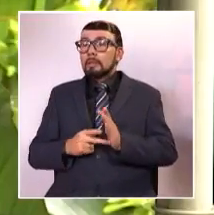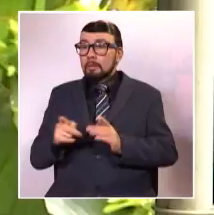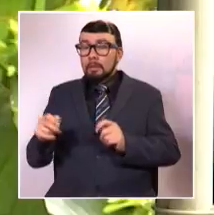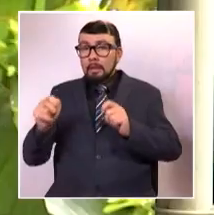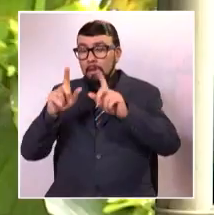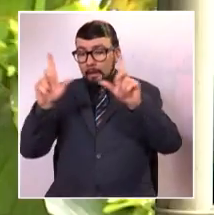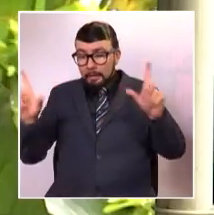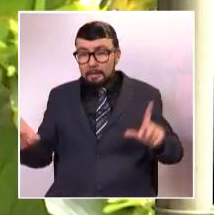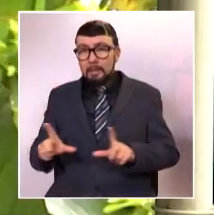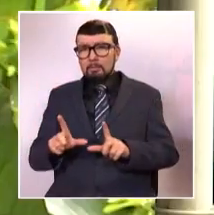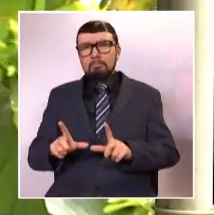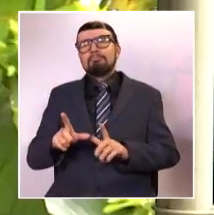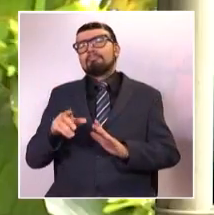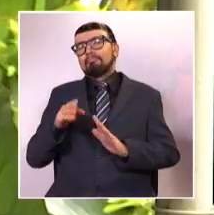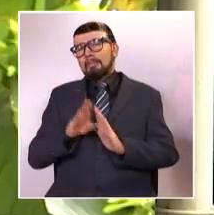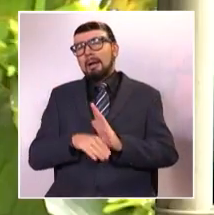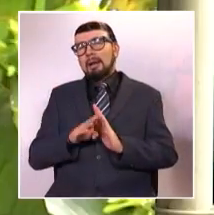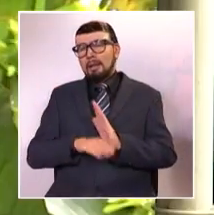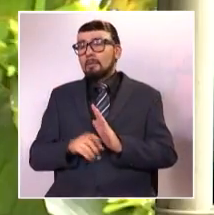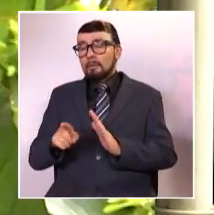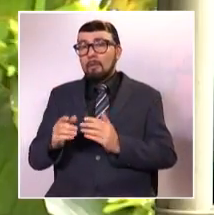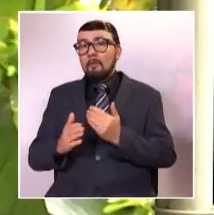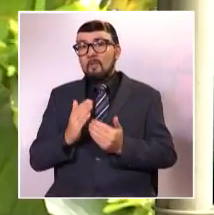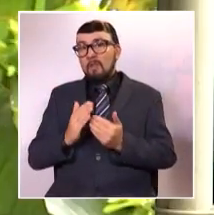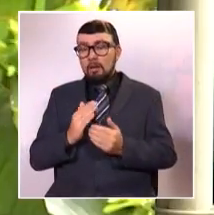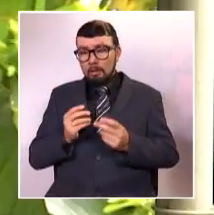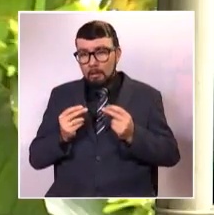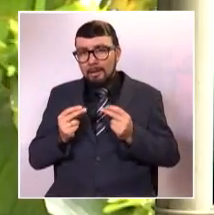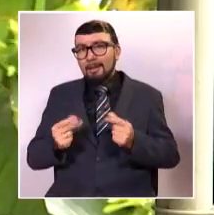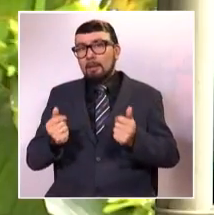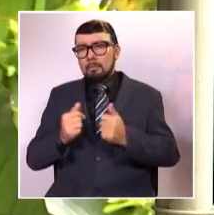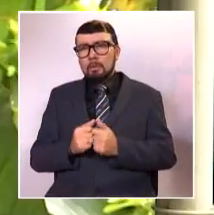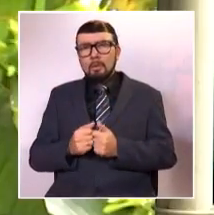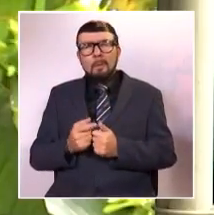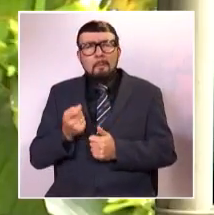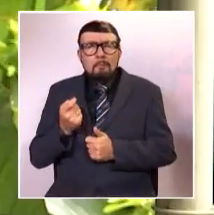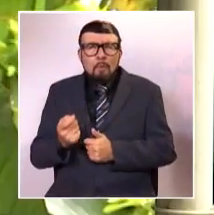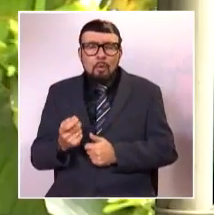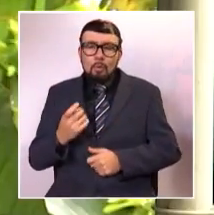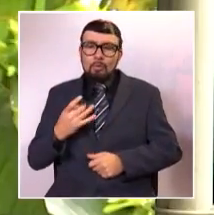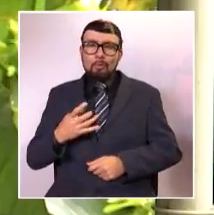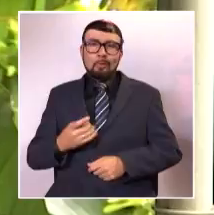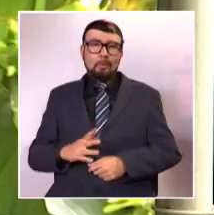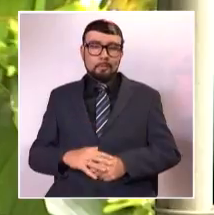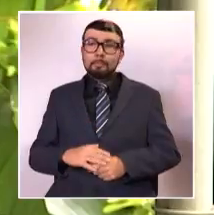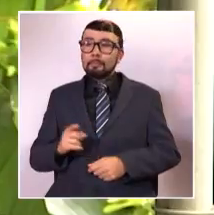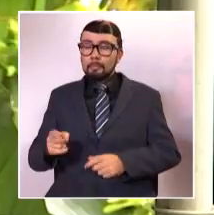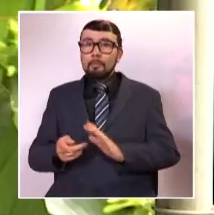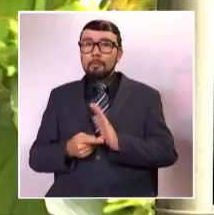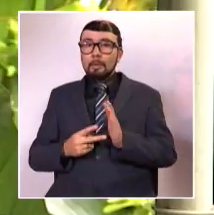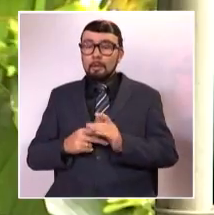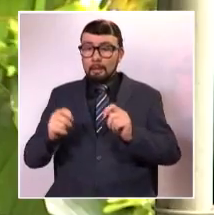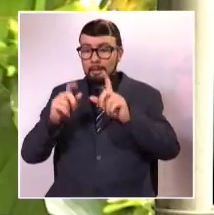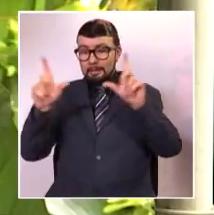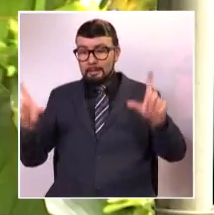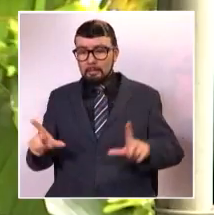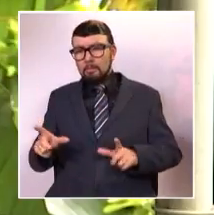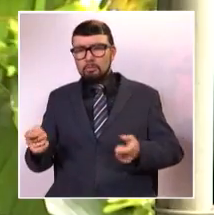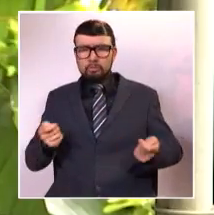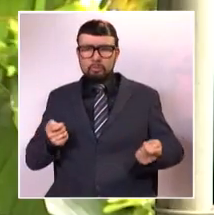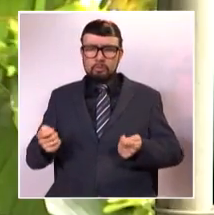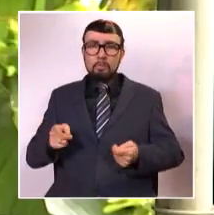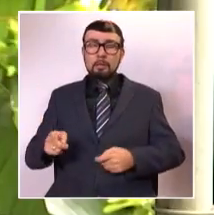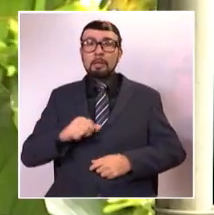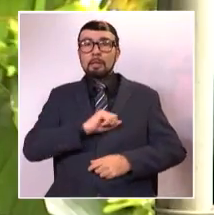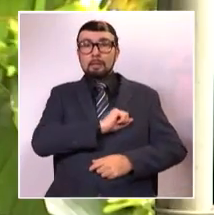barato, fácil de hacer, muy rápido, muy poco doloroso. Es un examen que dirigido por ecografía